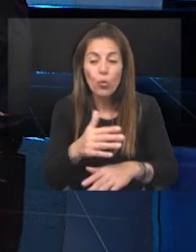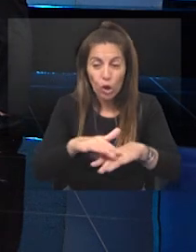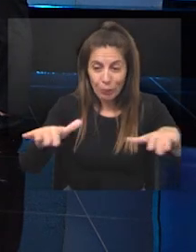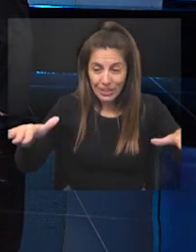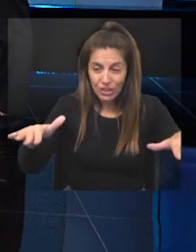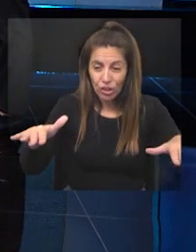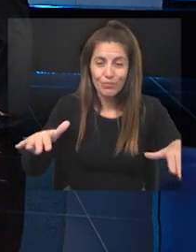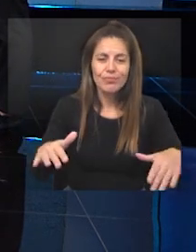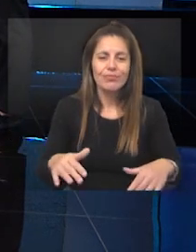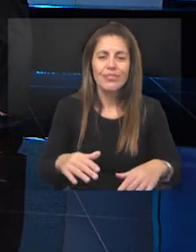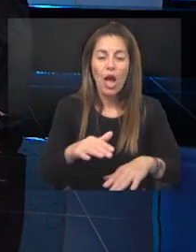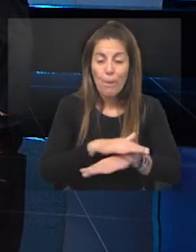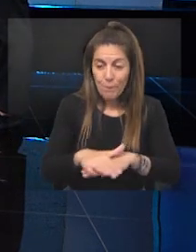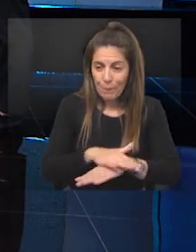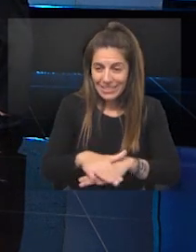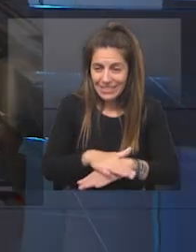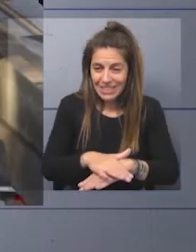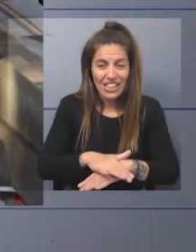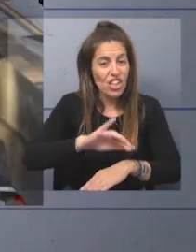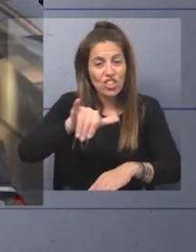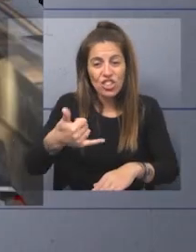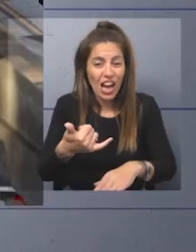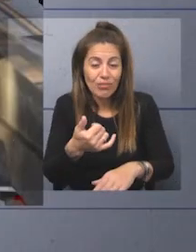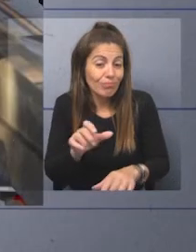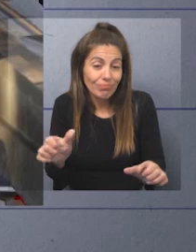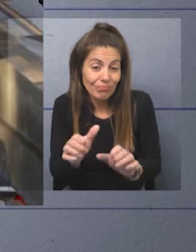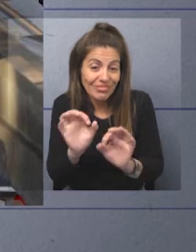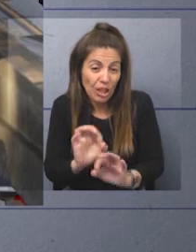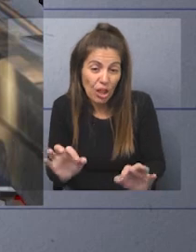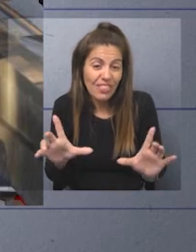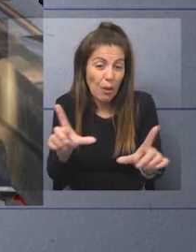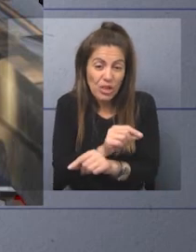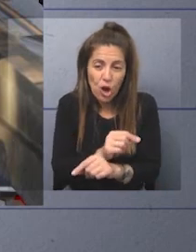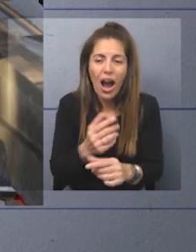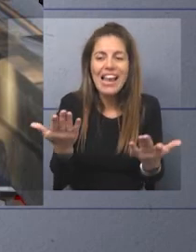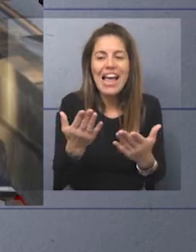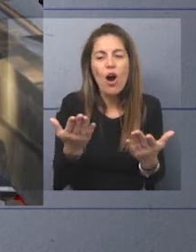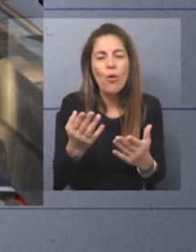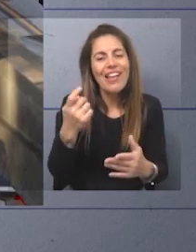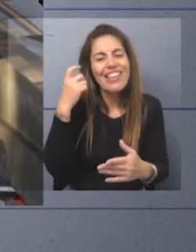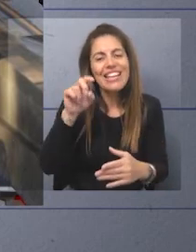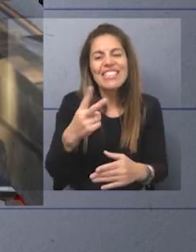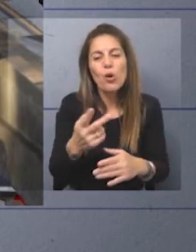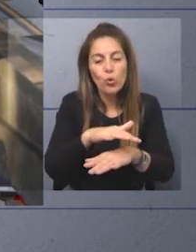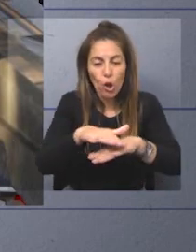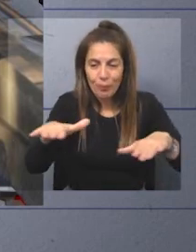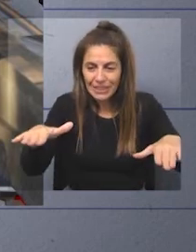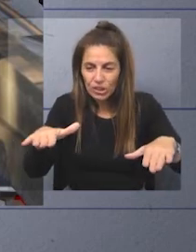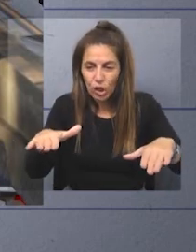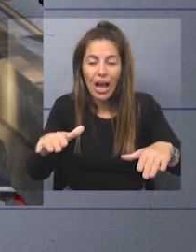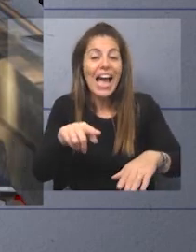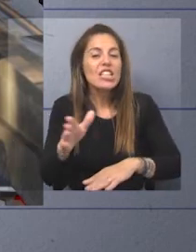claro la la planta baja de la carretera Ya ellos no tienen más para hacer ahora La idea es ser un segundo piso que en el segundo piso va la